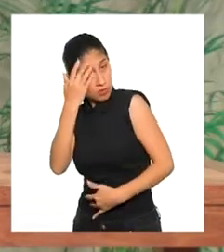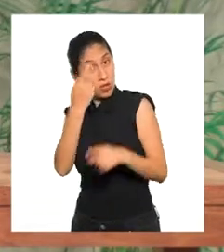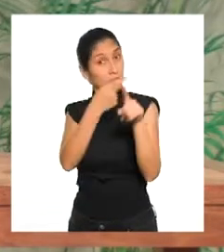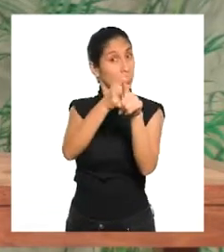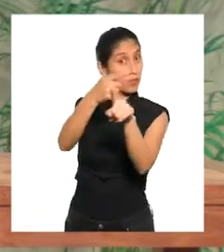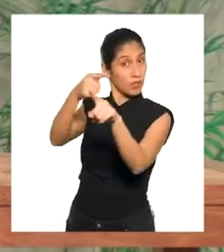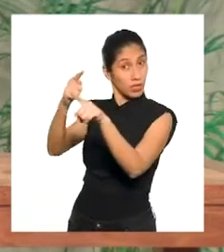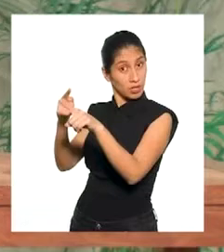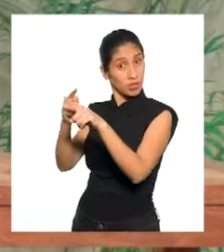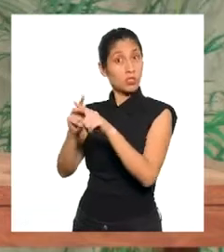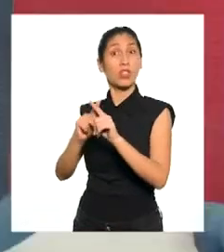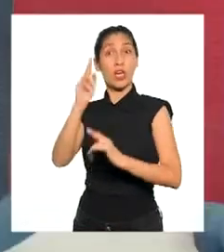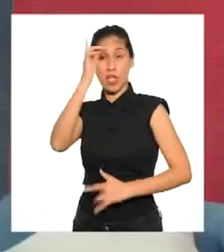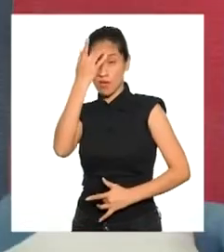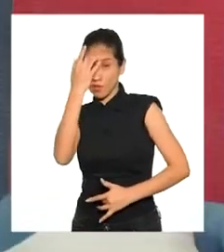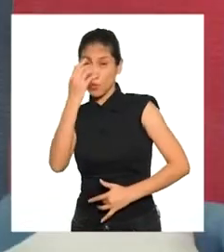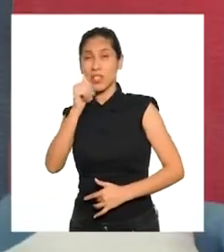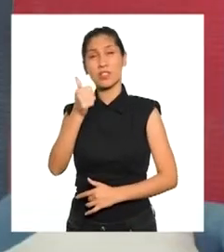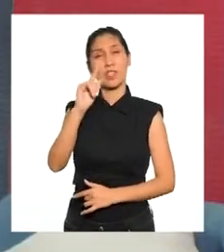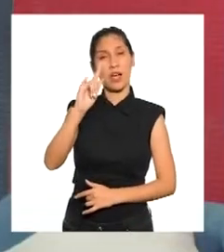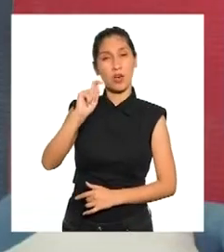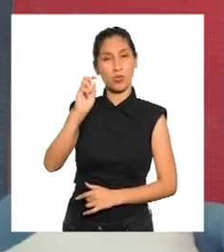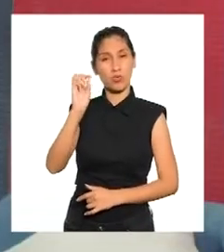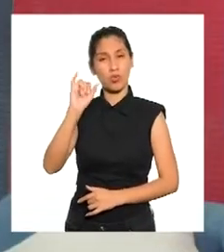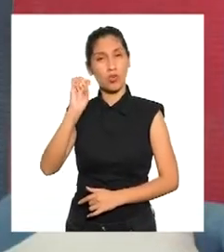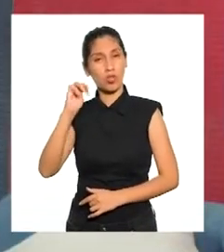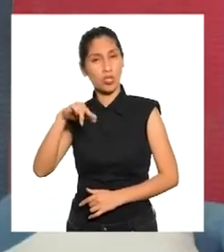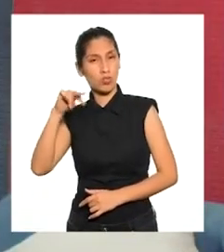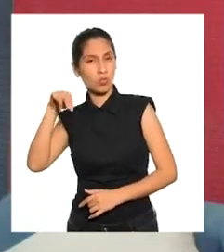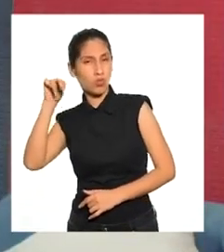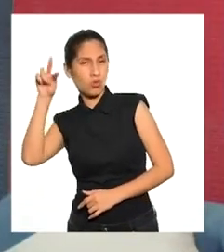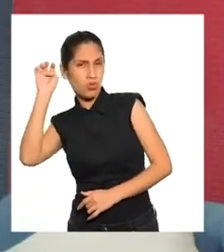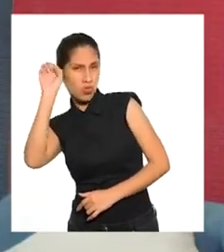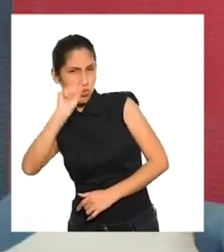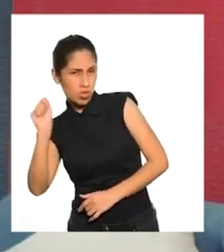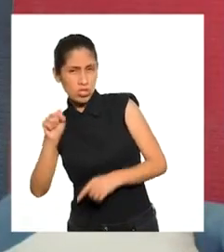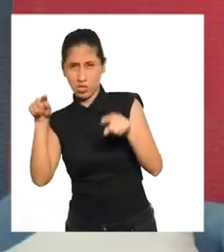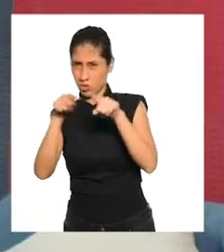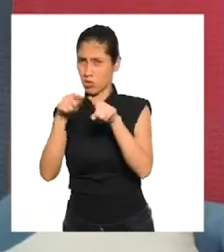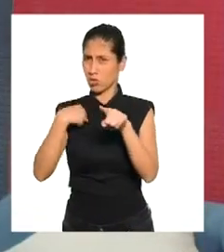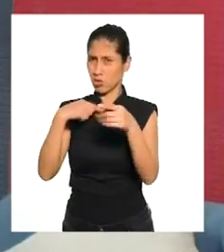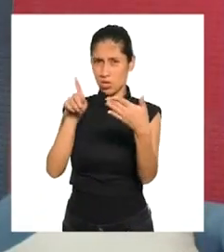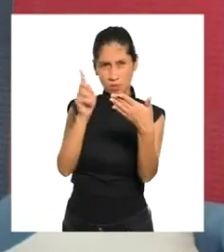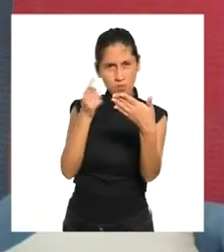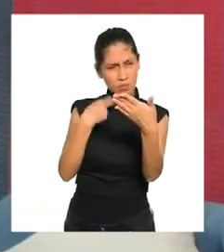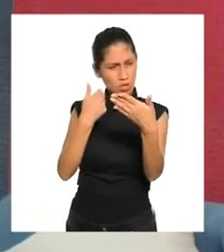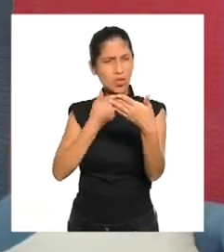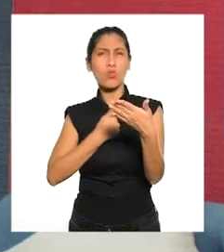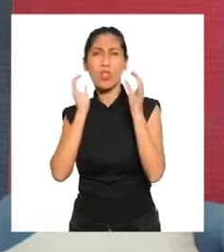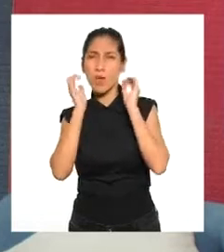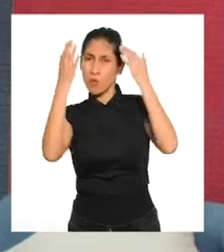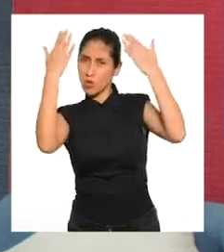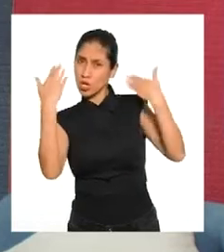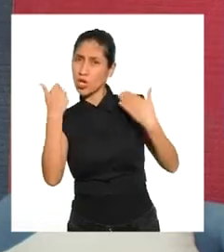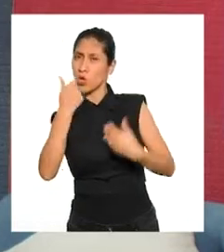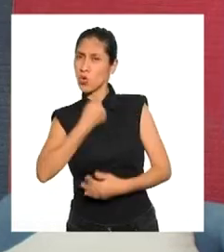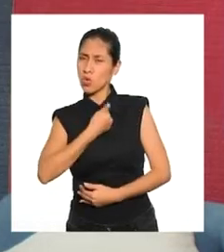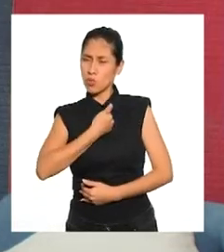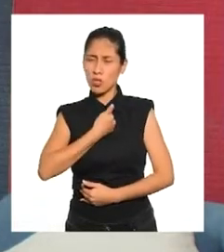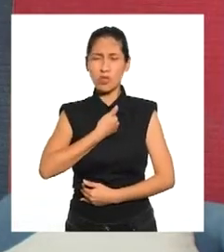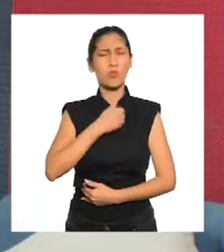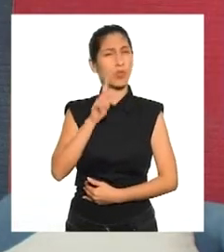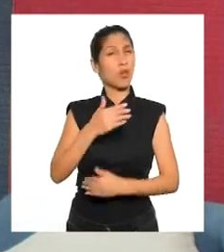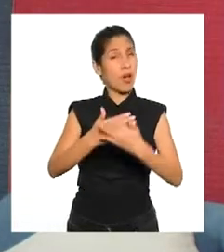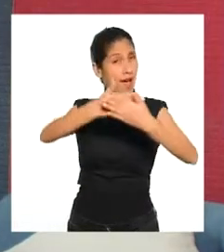enfermedades autoinmunes. Yo también leí un artículo sobre un estudio que indica que el estilo de vida de una mujer, incluso años antes de